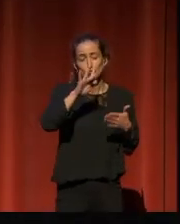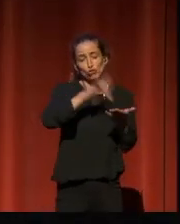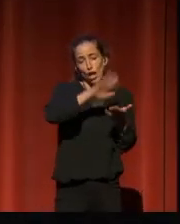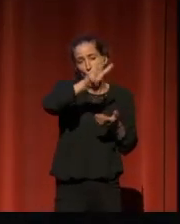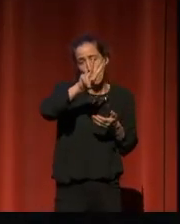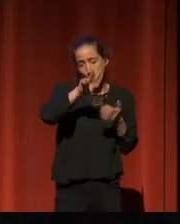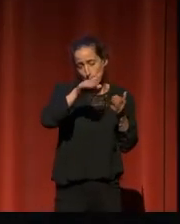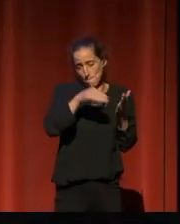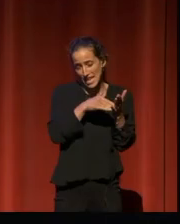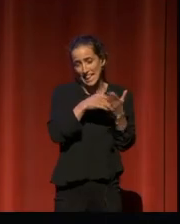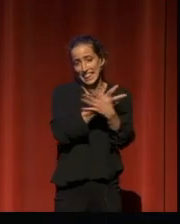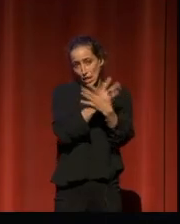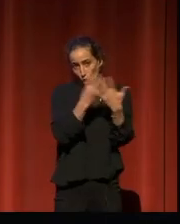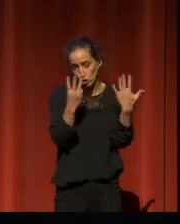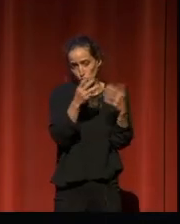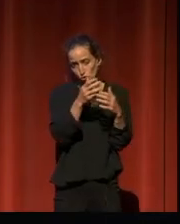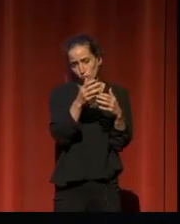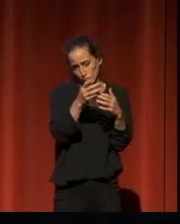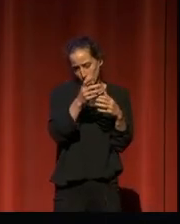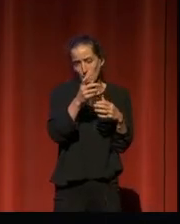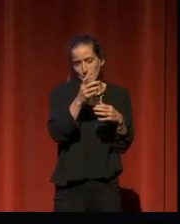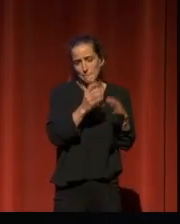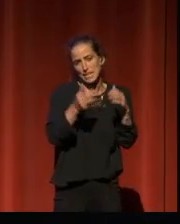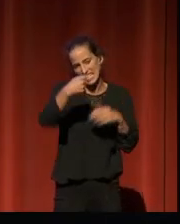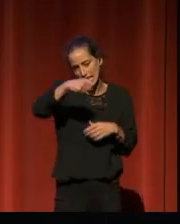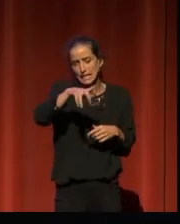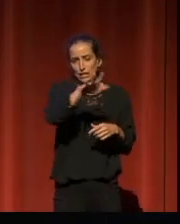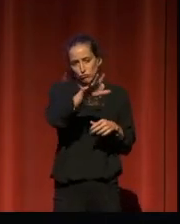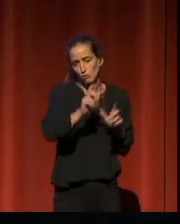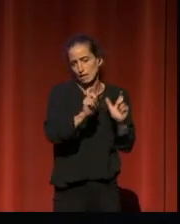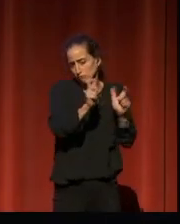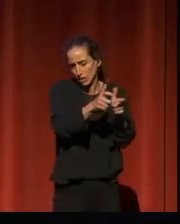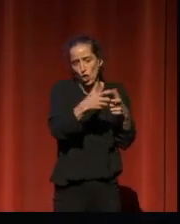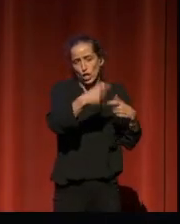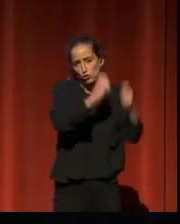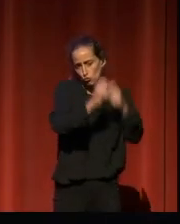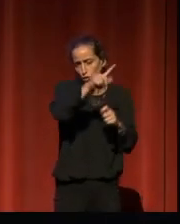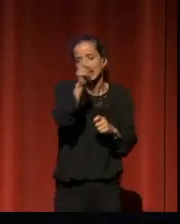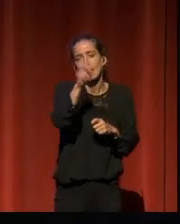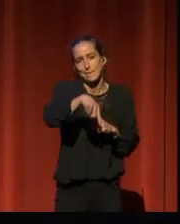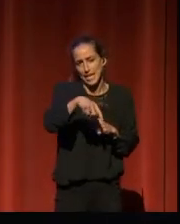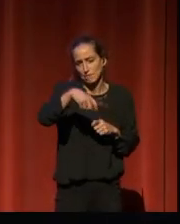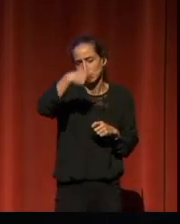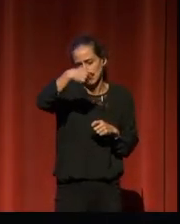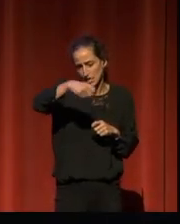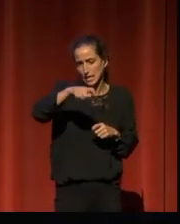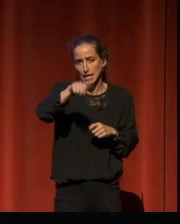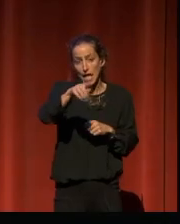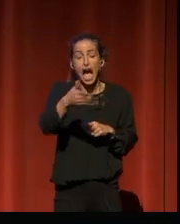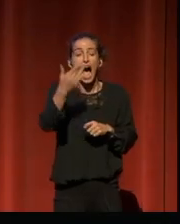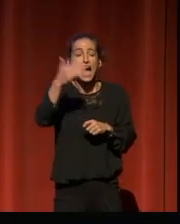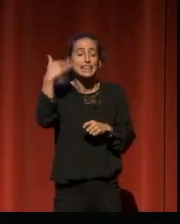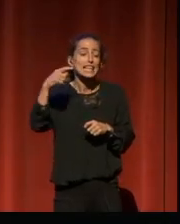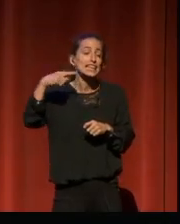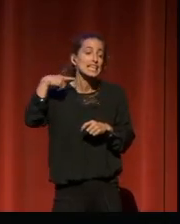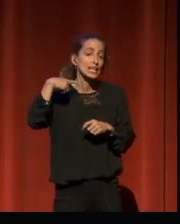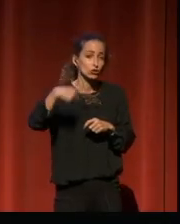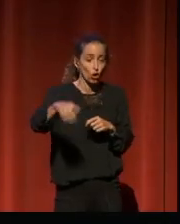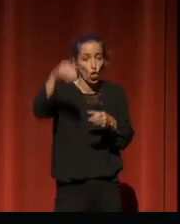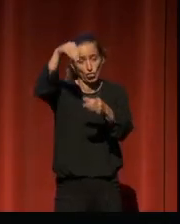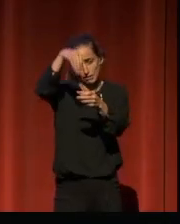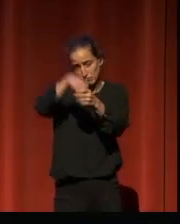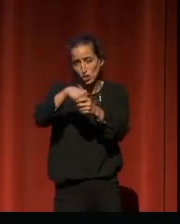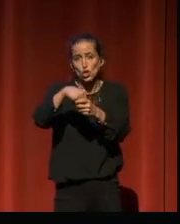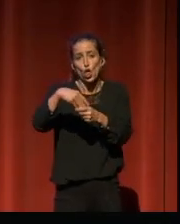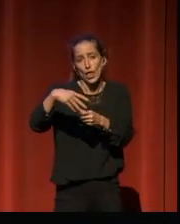2018 además de uno de los fundadores de public 2030 anteriormente fue director de las bibliotecas de utrech durante